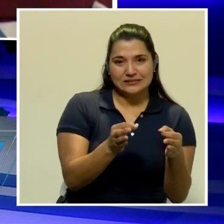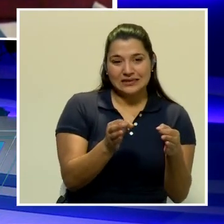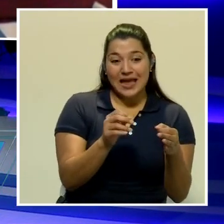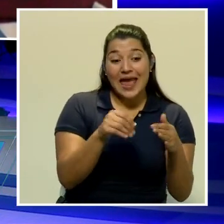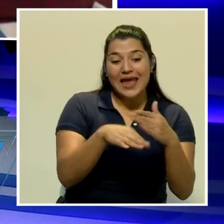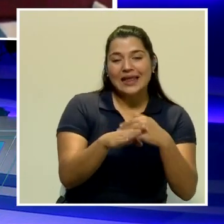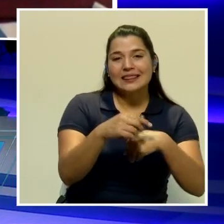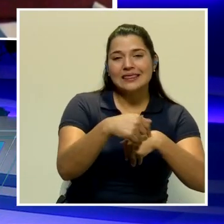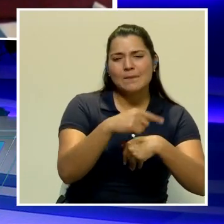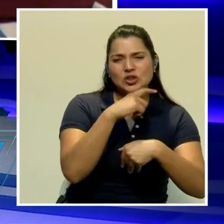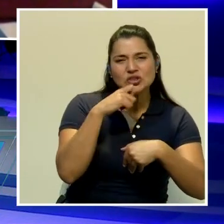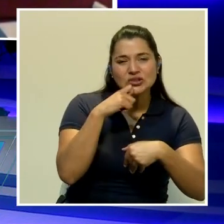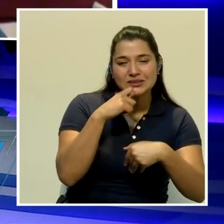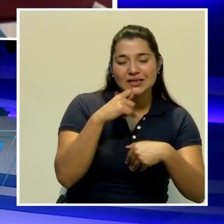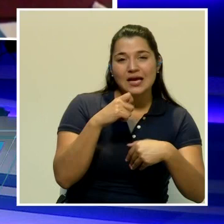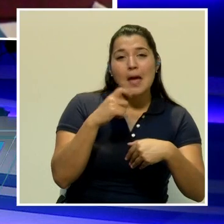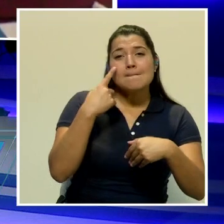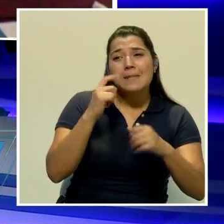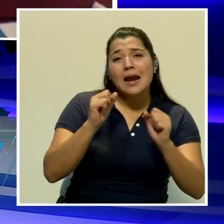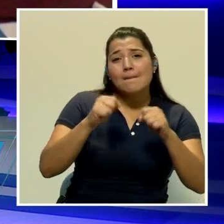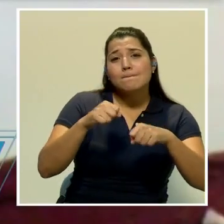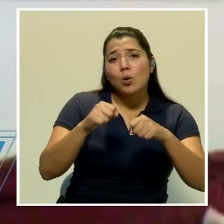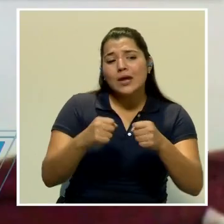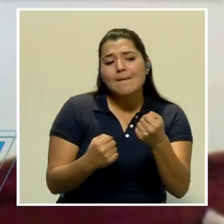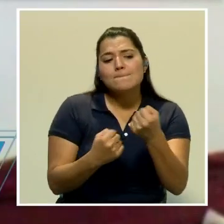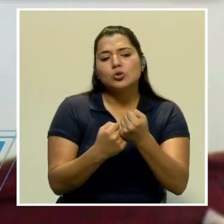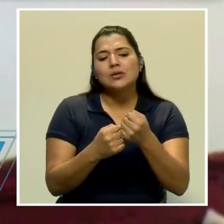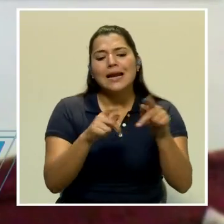aquellas poblaciones más vulnerables.